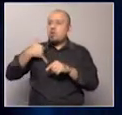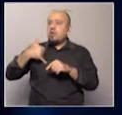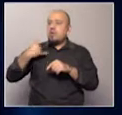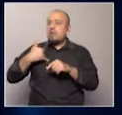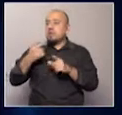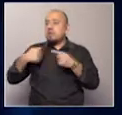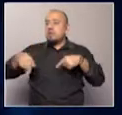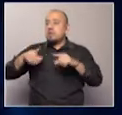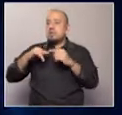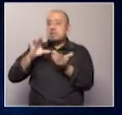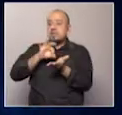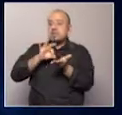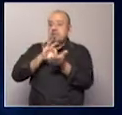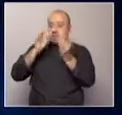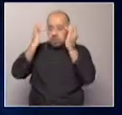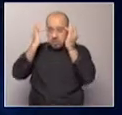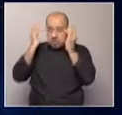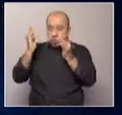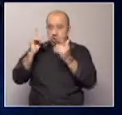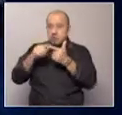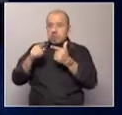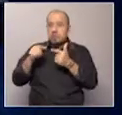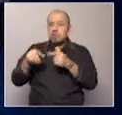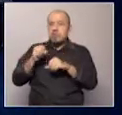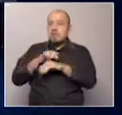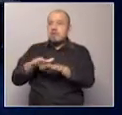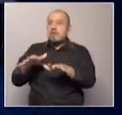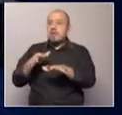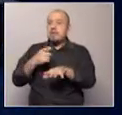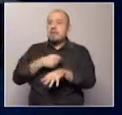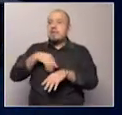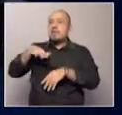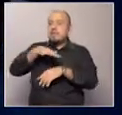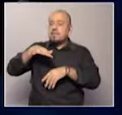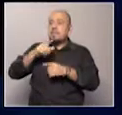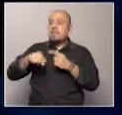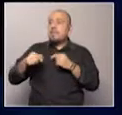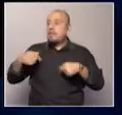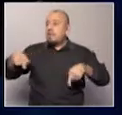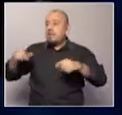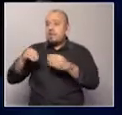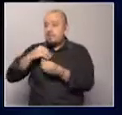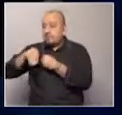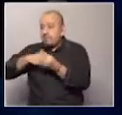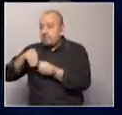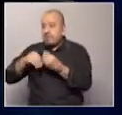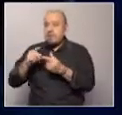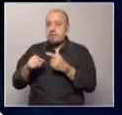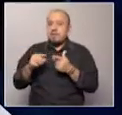se nos escapa en el sistema educativo se nos escapan de la red de contención social que pueda en un barrio en las redes familiares